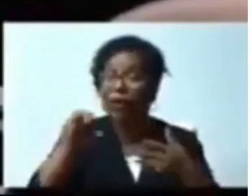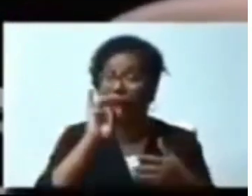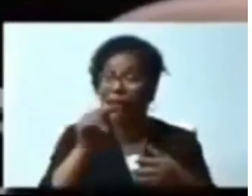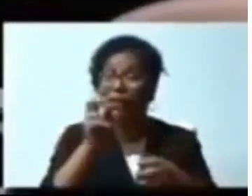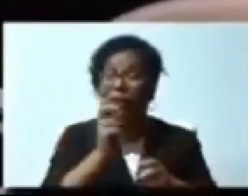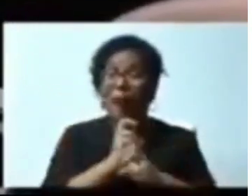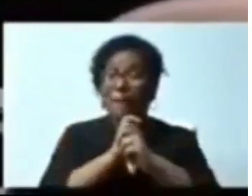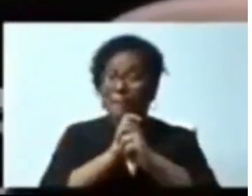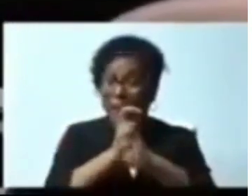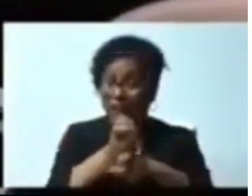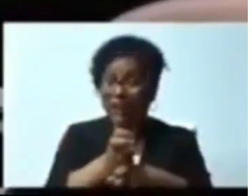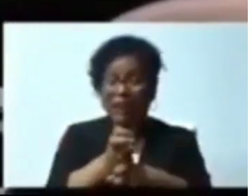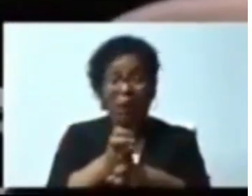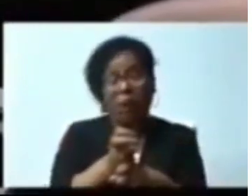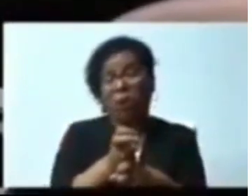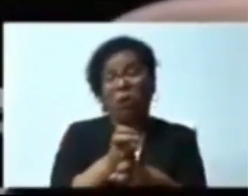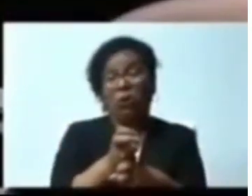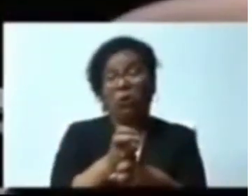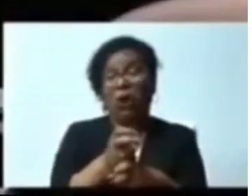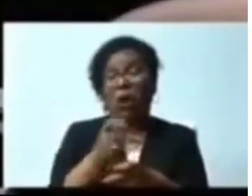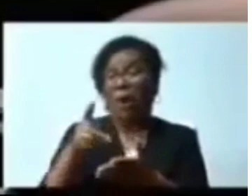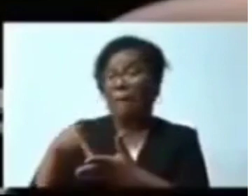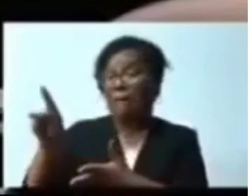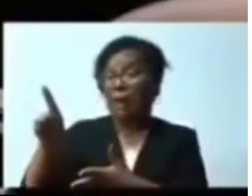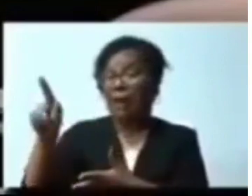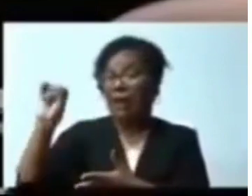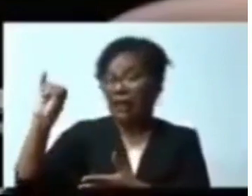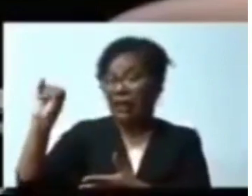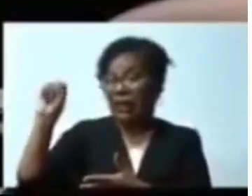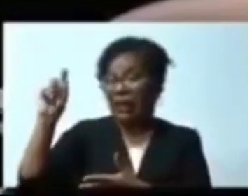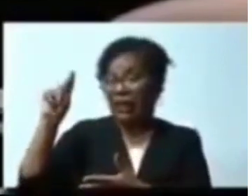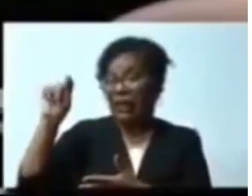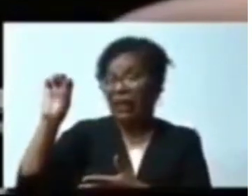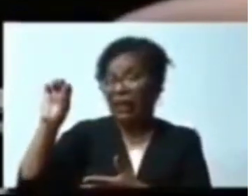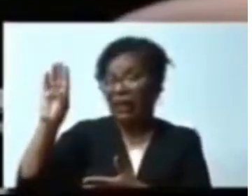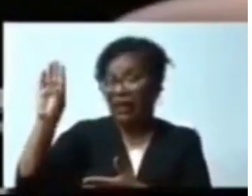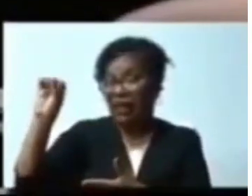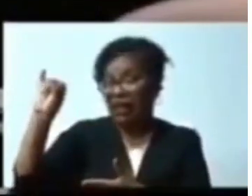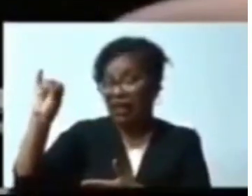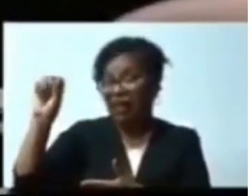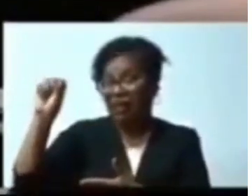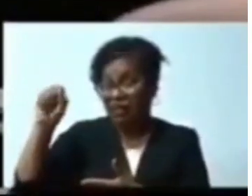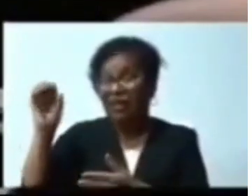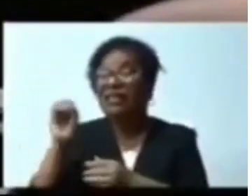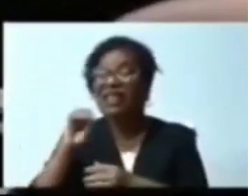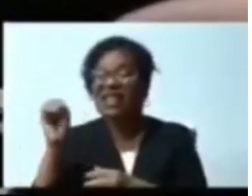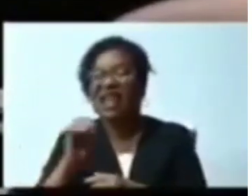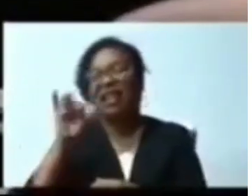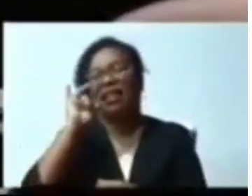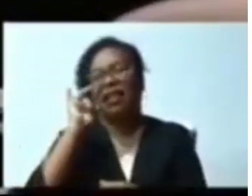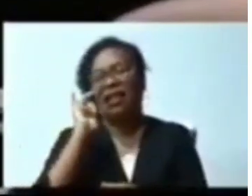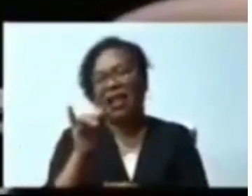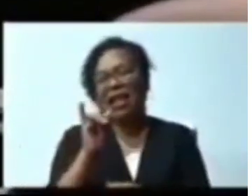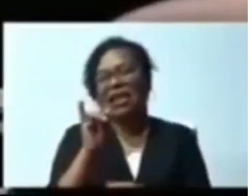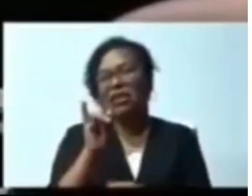aprobemos como una exención de impuestos sin control del Congreso Nacional. En su